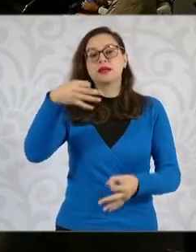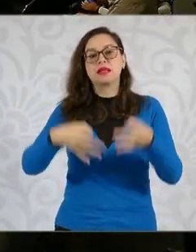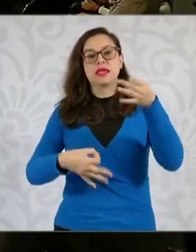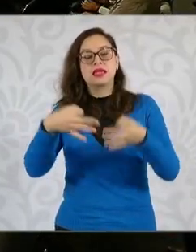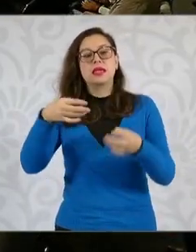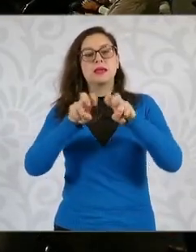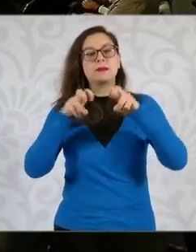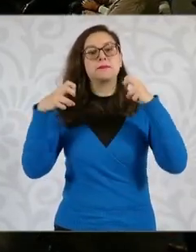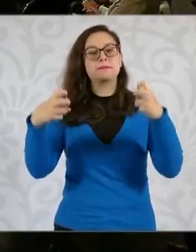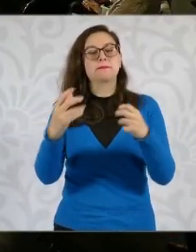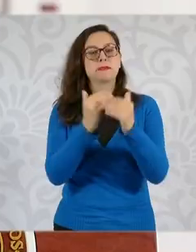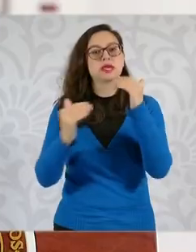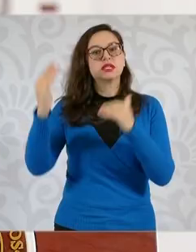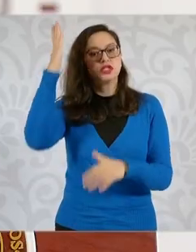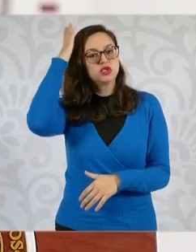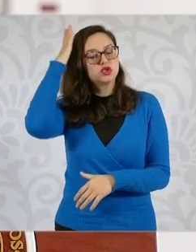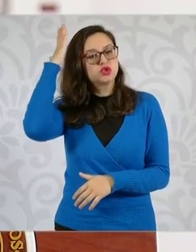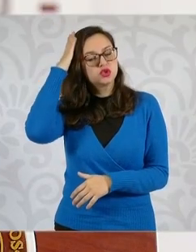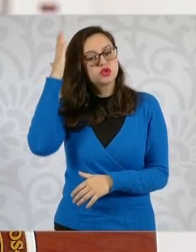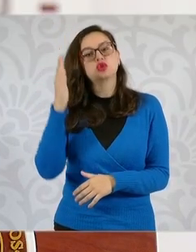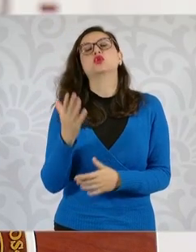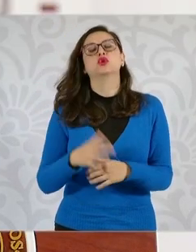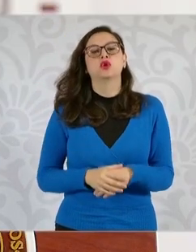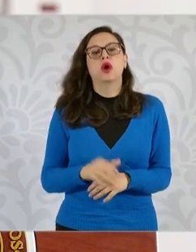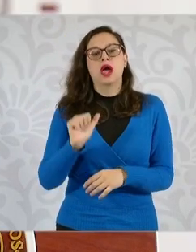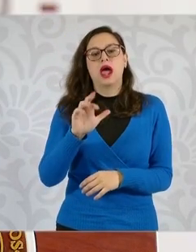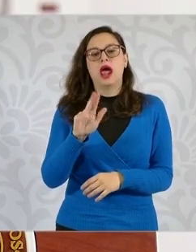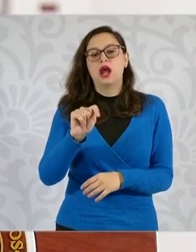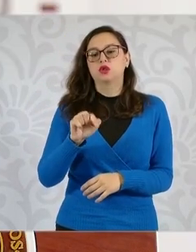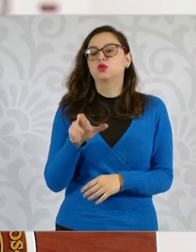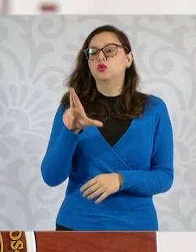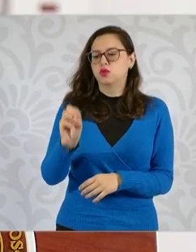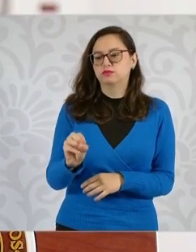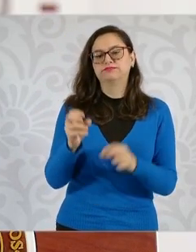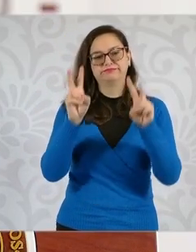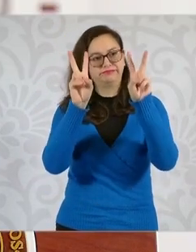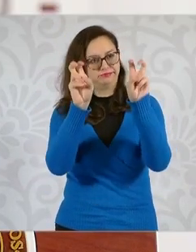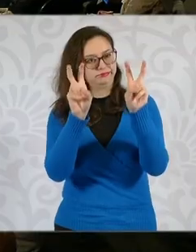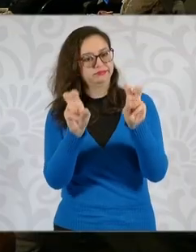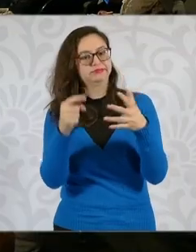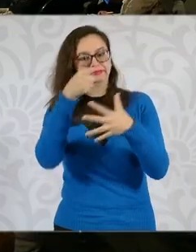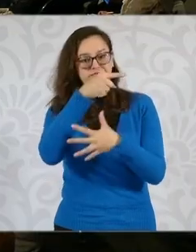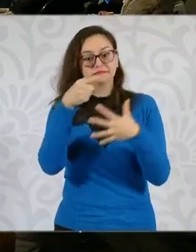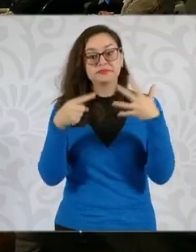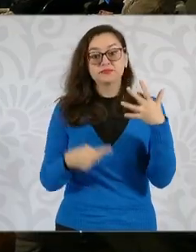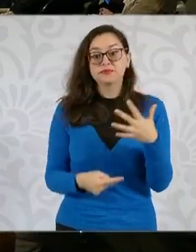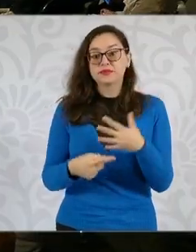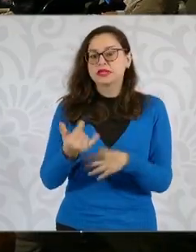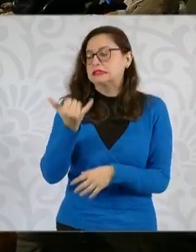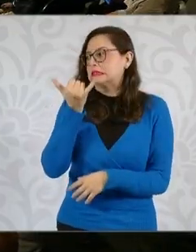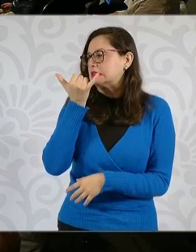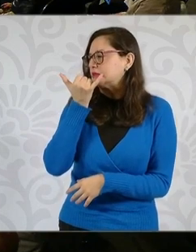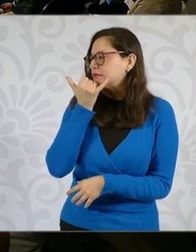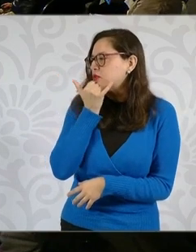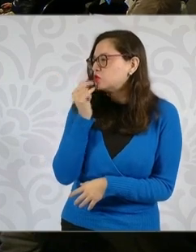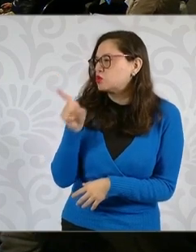También está Ramón… No, está… Recuérdame tu nombre.